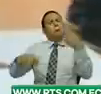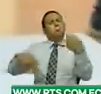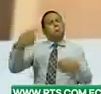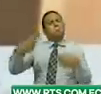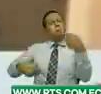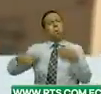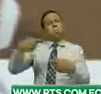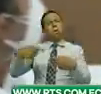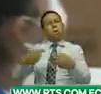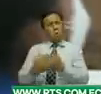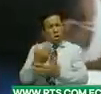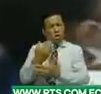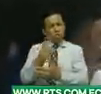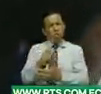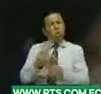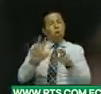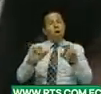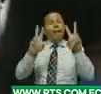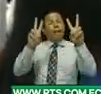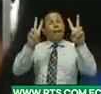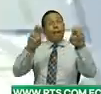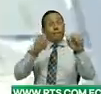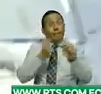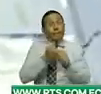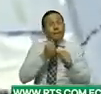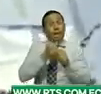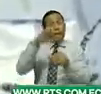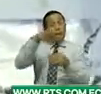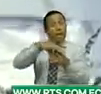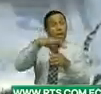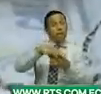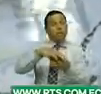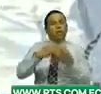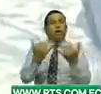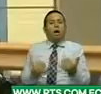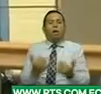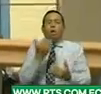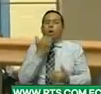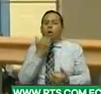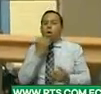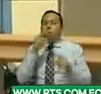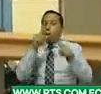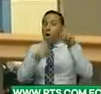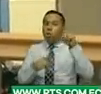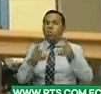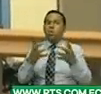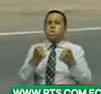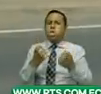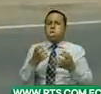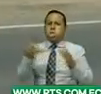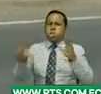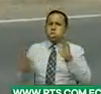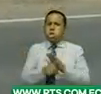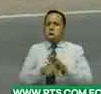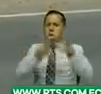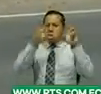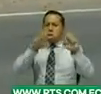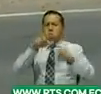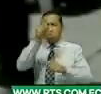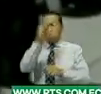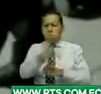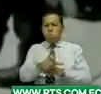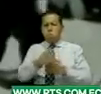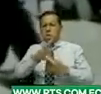sobre todo cuando se aproximan elecciones. Ofrecer la posibilidad de aprobar la cadena perpetua o la pena de muerte para quienes hayan